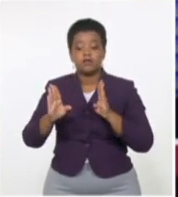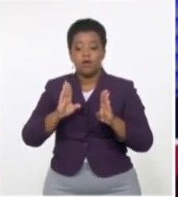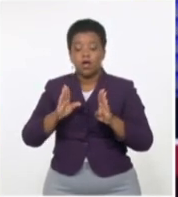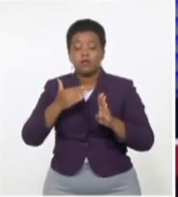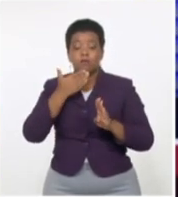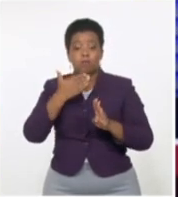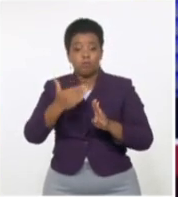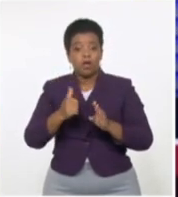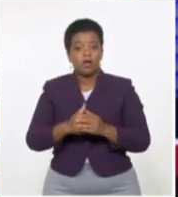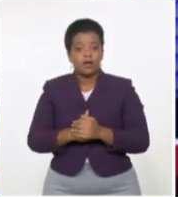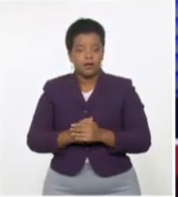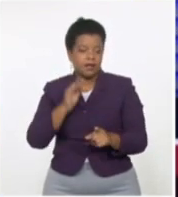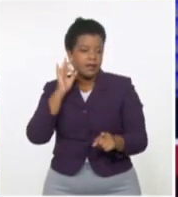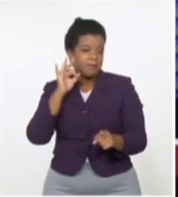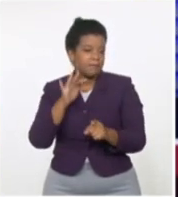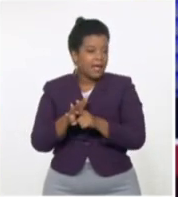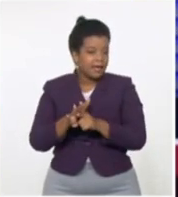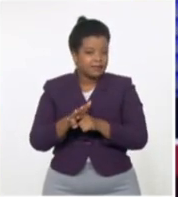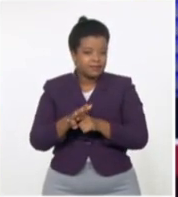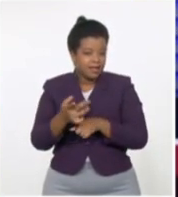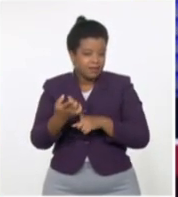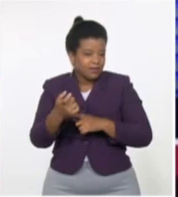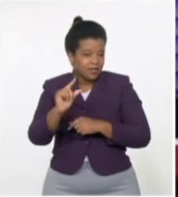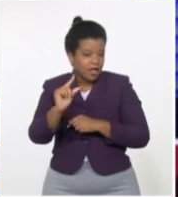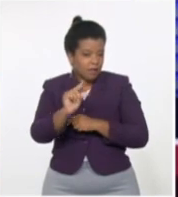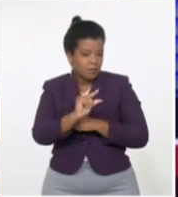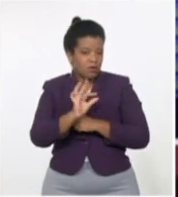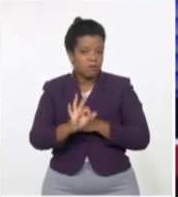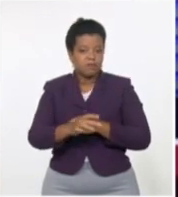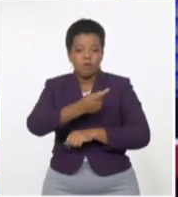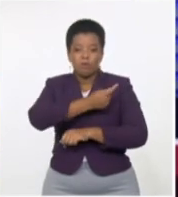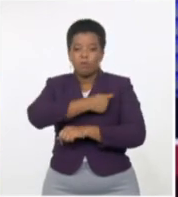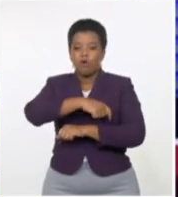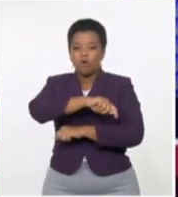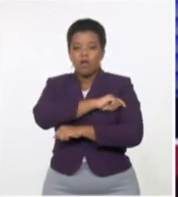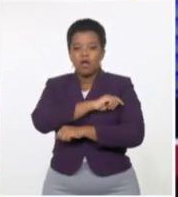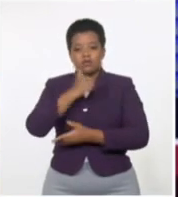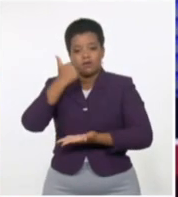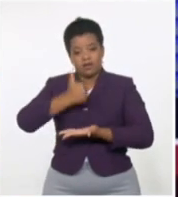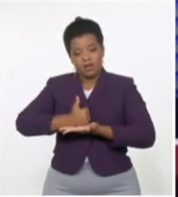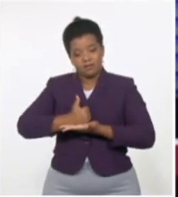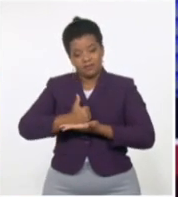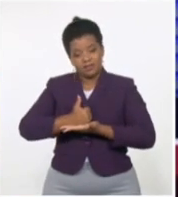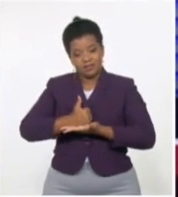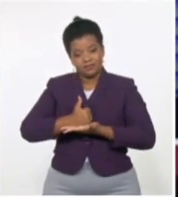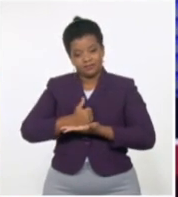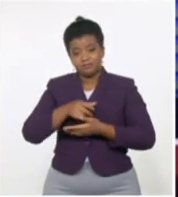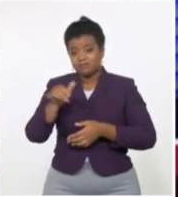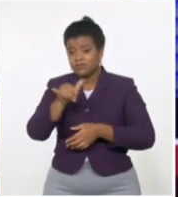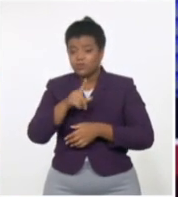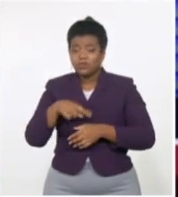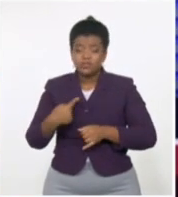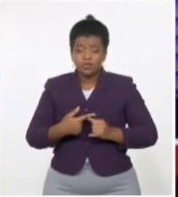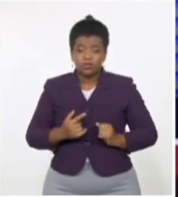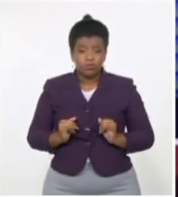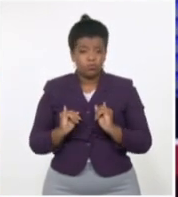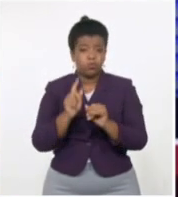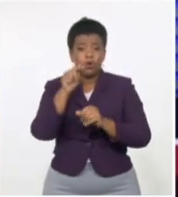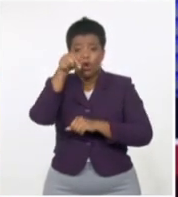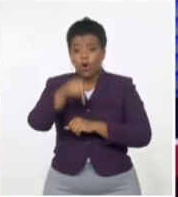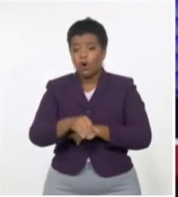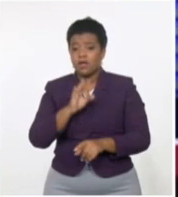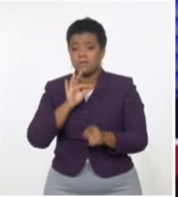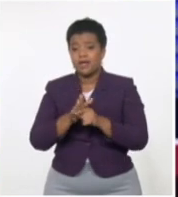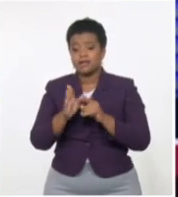progreso. Comenzará en unos días la intervención poblacional en la capital del país. También es noticia que hoy comienza